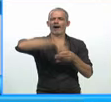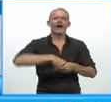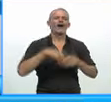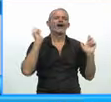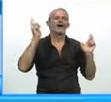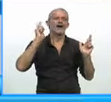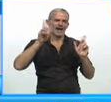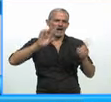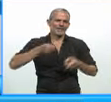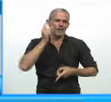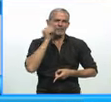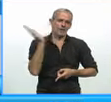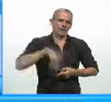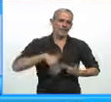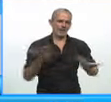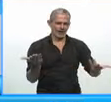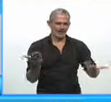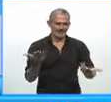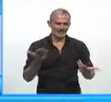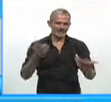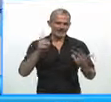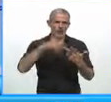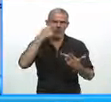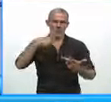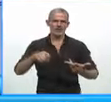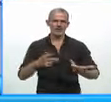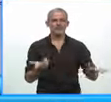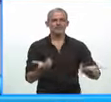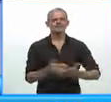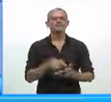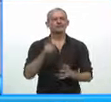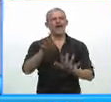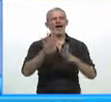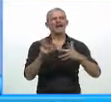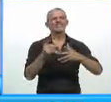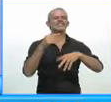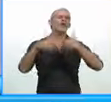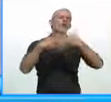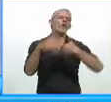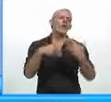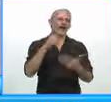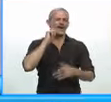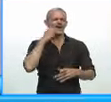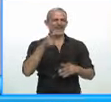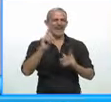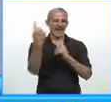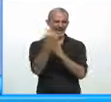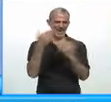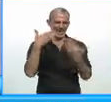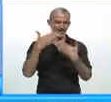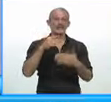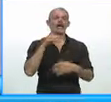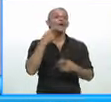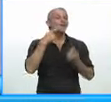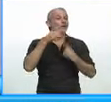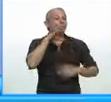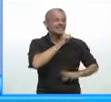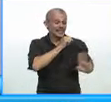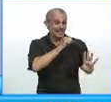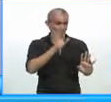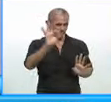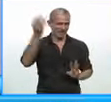¡Qué grande! ¡Un fenómeno! Bueno, allí pasaban con el momento lúdico de la entrevista. Vamos a la pregunta secreta. Vos sabés